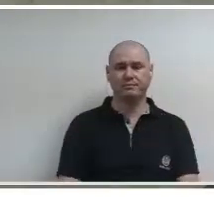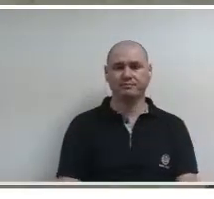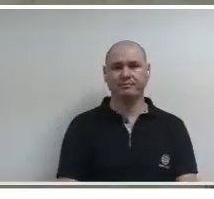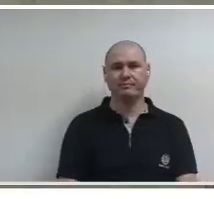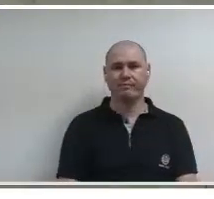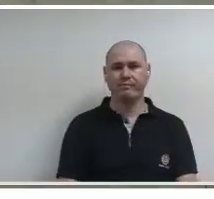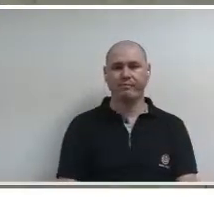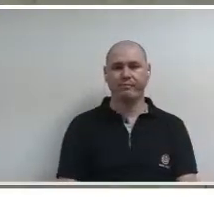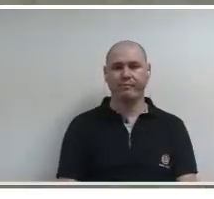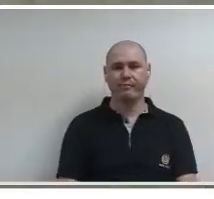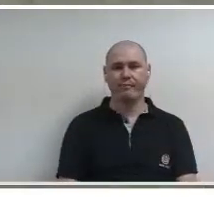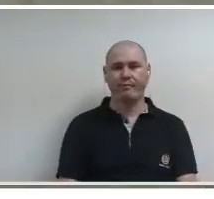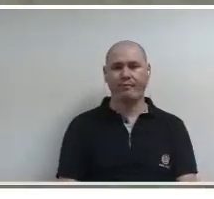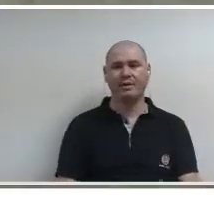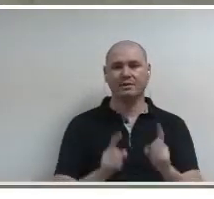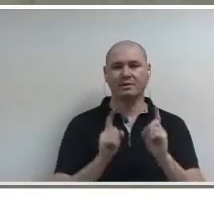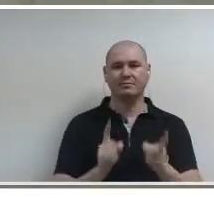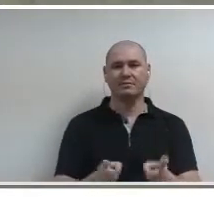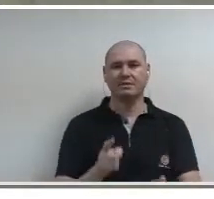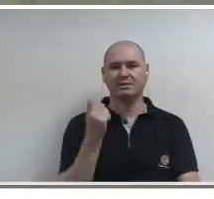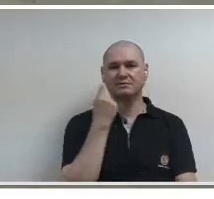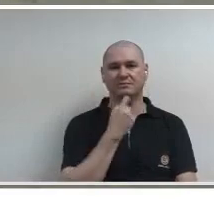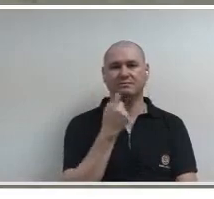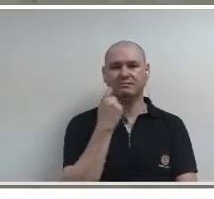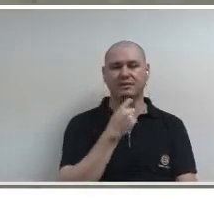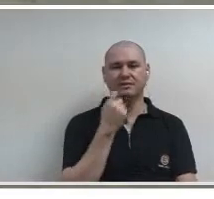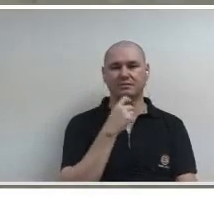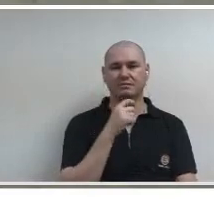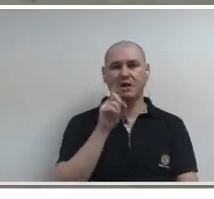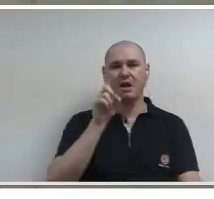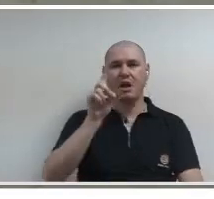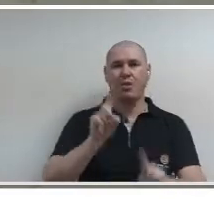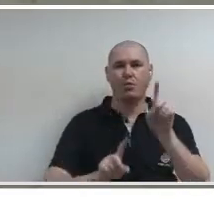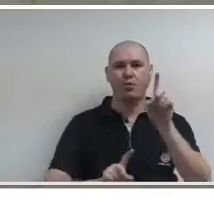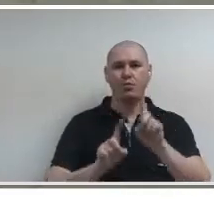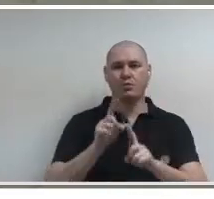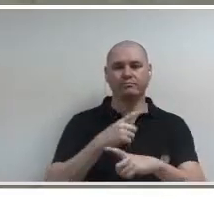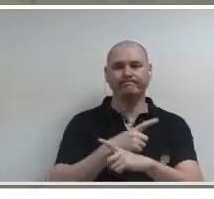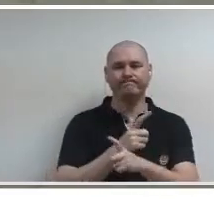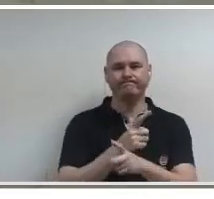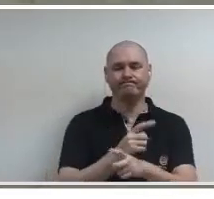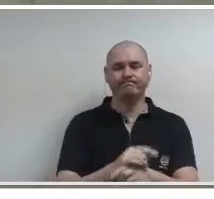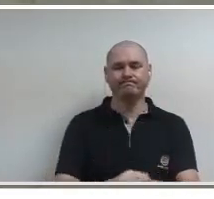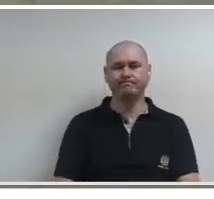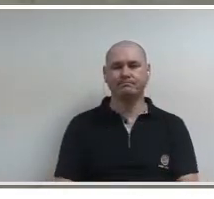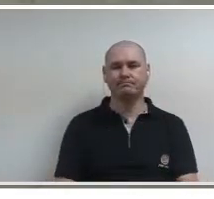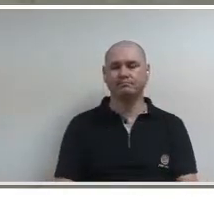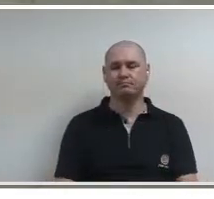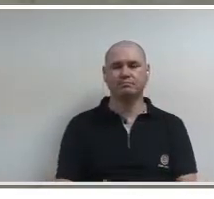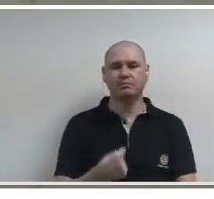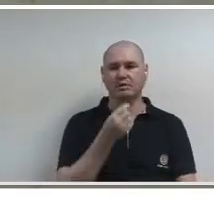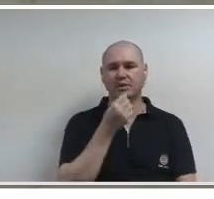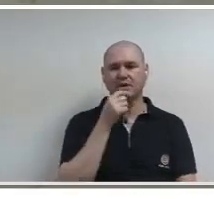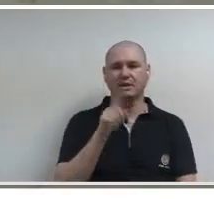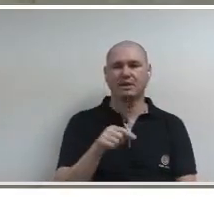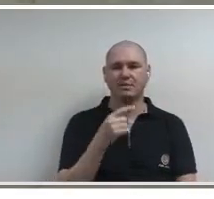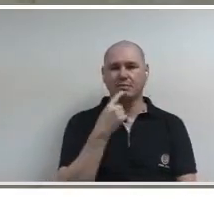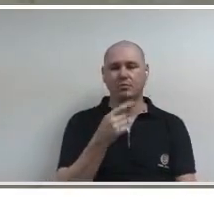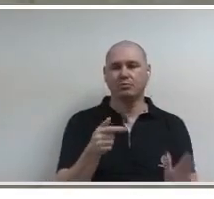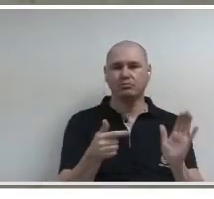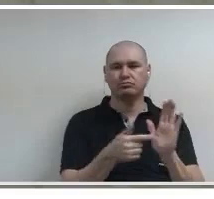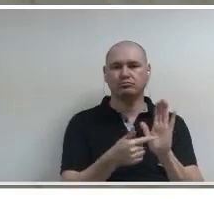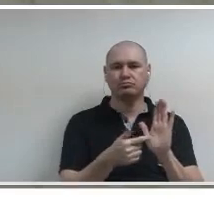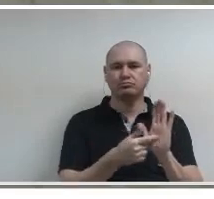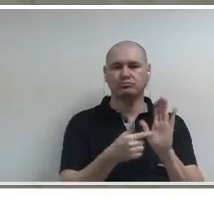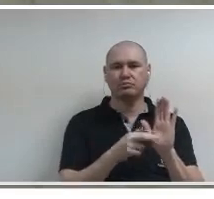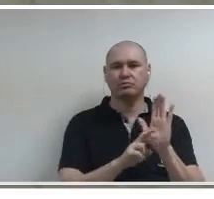también Habéis resulta acordado dar un necesario pide. establecer algunas Es medidas que te veis nada, y ya entonces se establece. presenta una acordada con la cual se